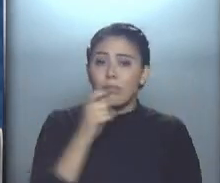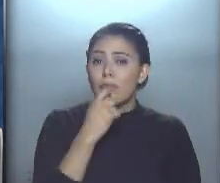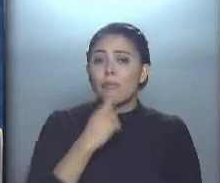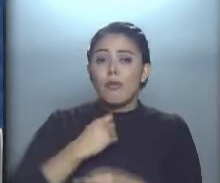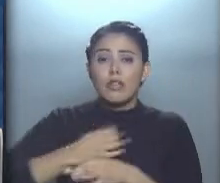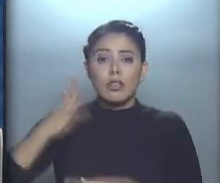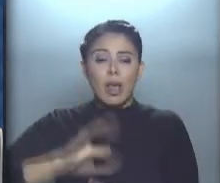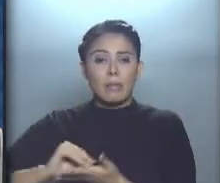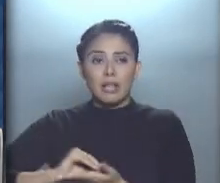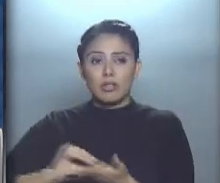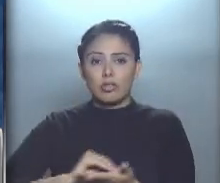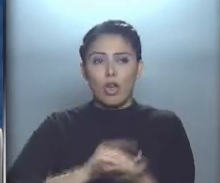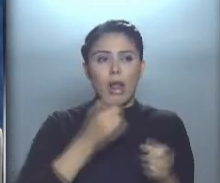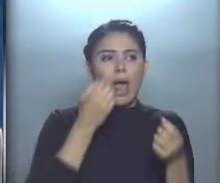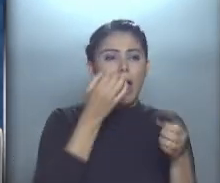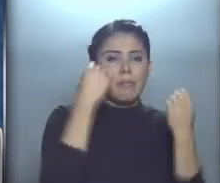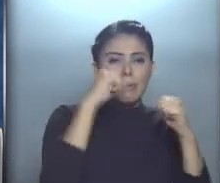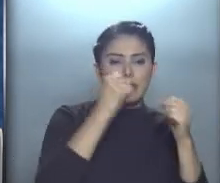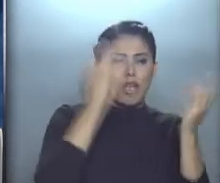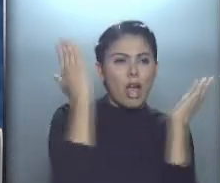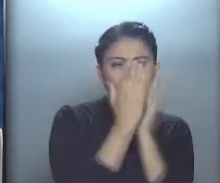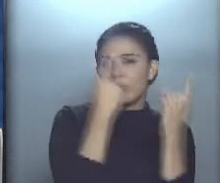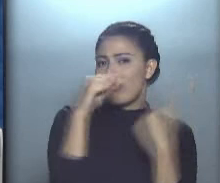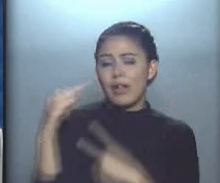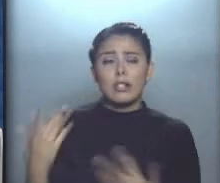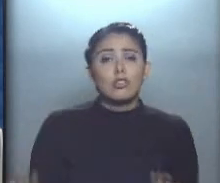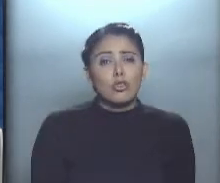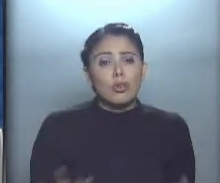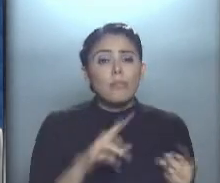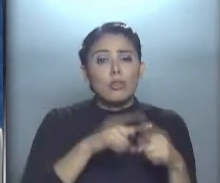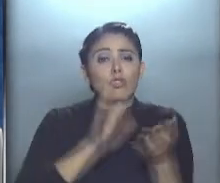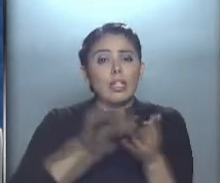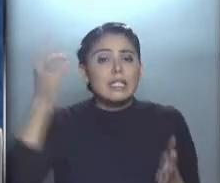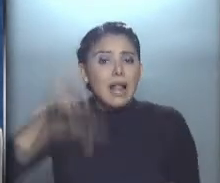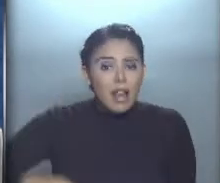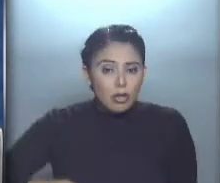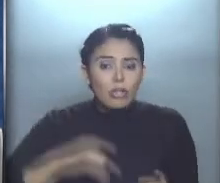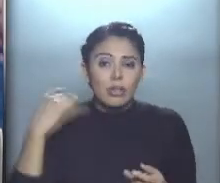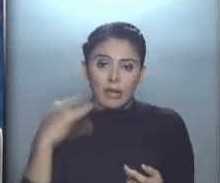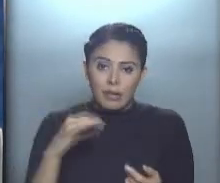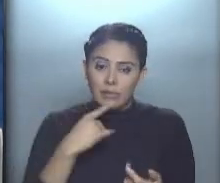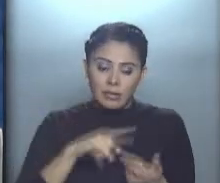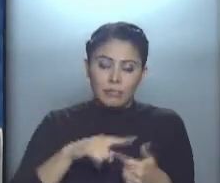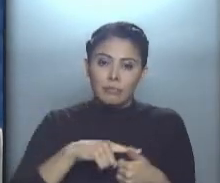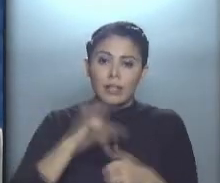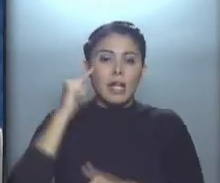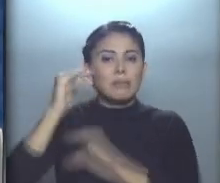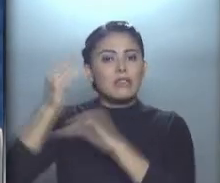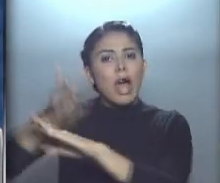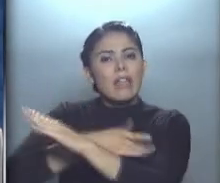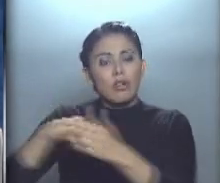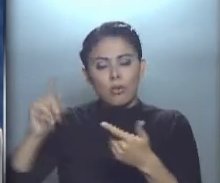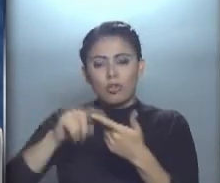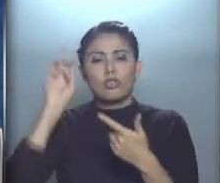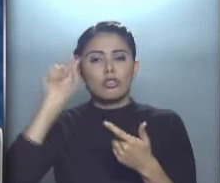de la administración. En consecuencia, la política salarial debe incluir capacitación previa,